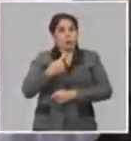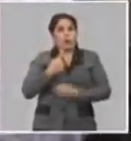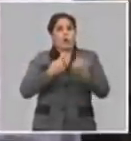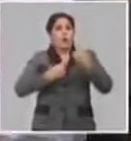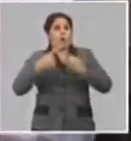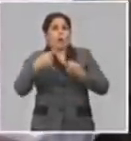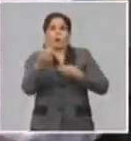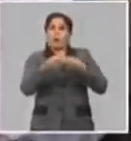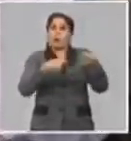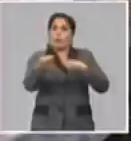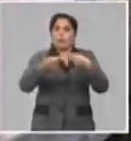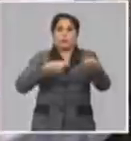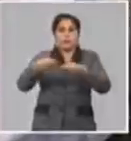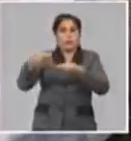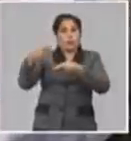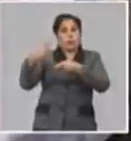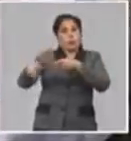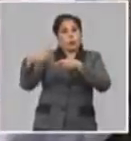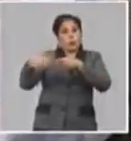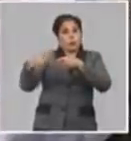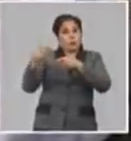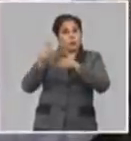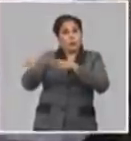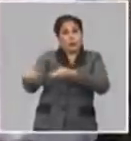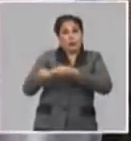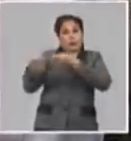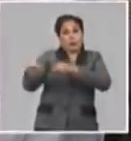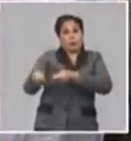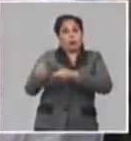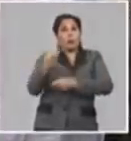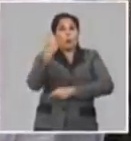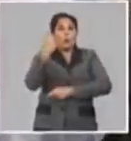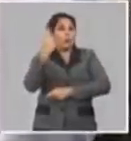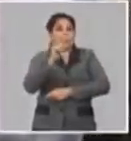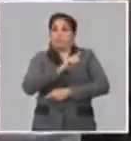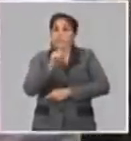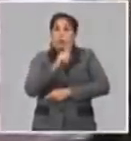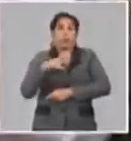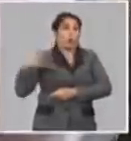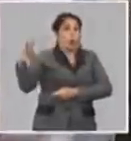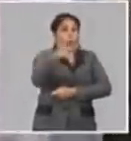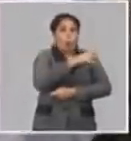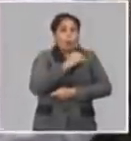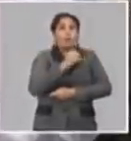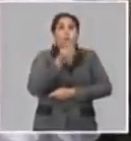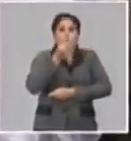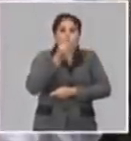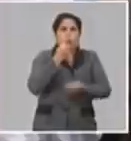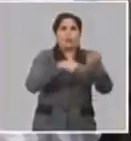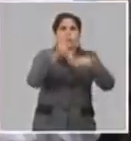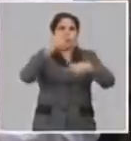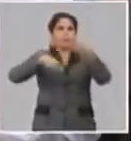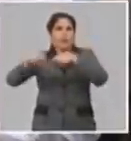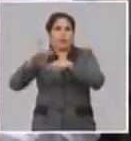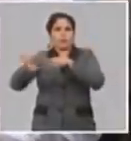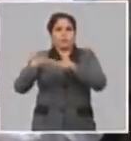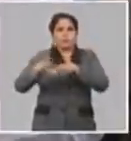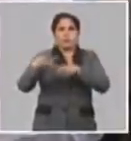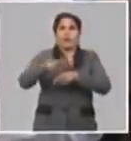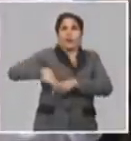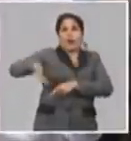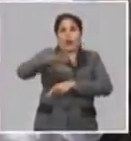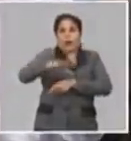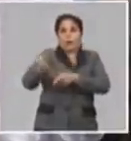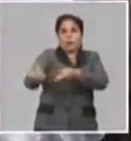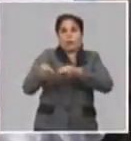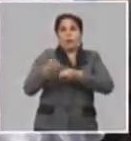una comercialización de productos agropecuarios no monopólica, donde puedan concurrir varios actores económicos, y que lo que prime sea